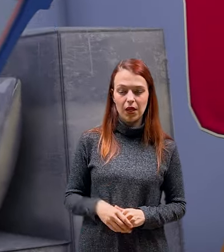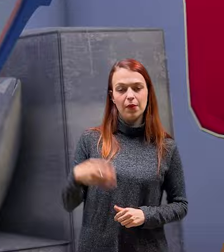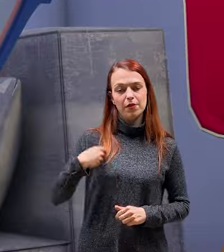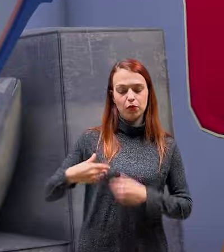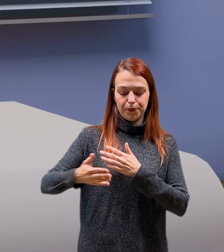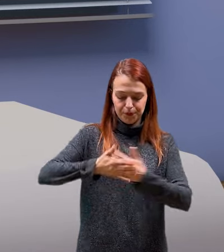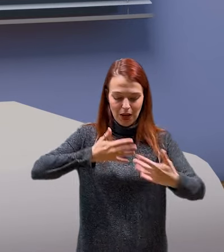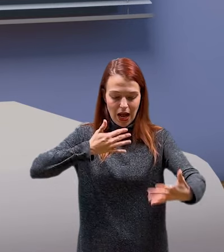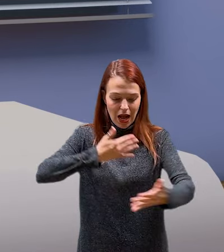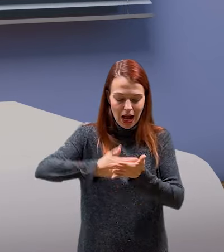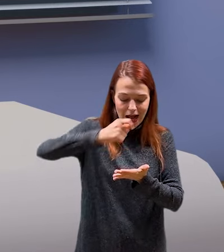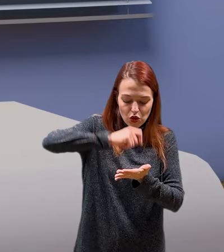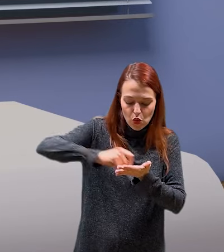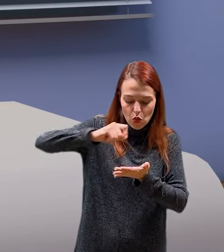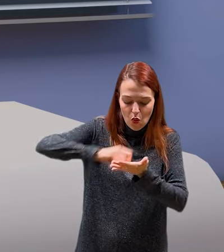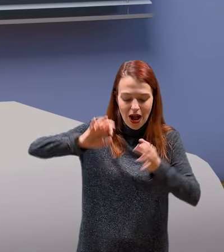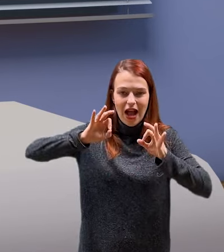Manual de